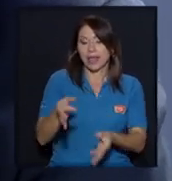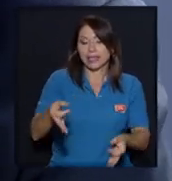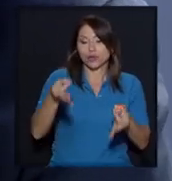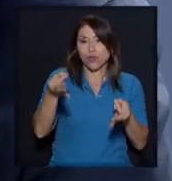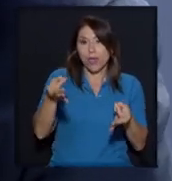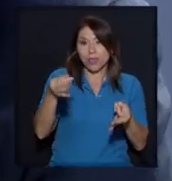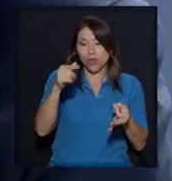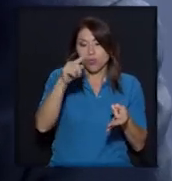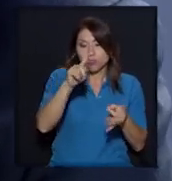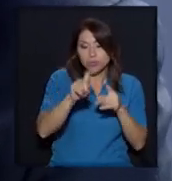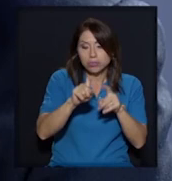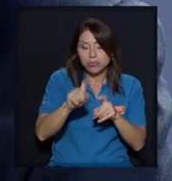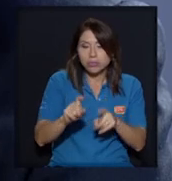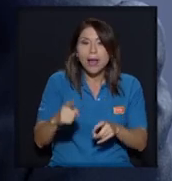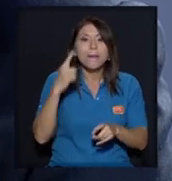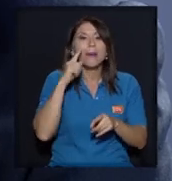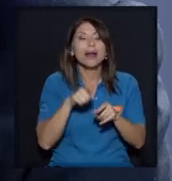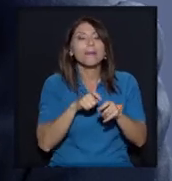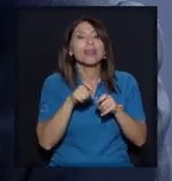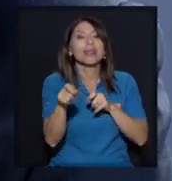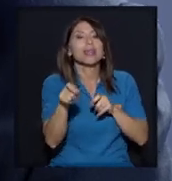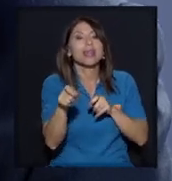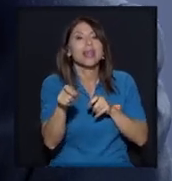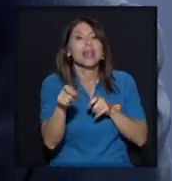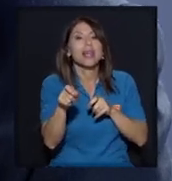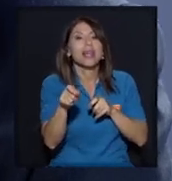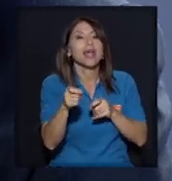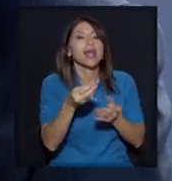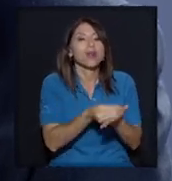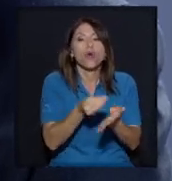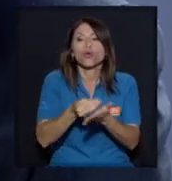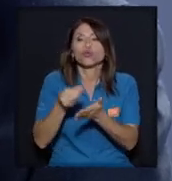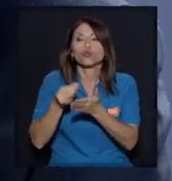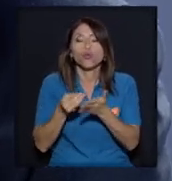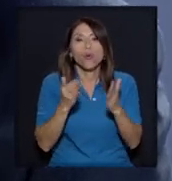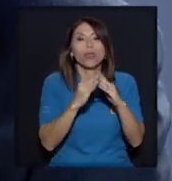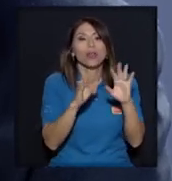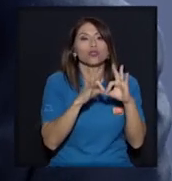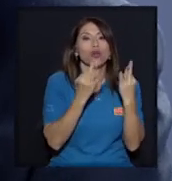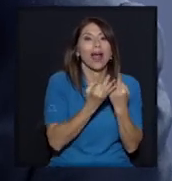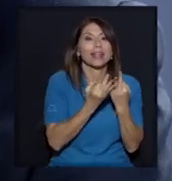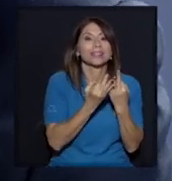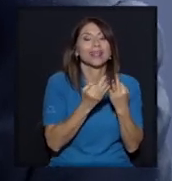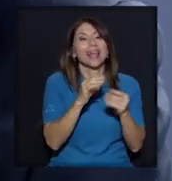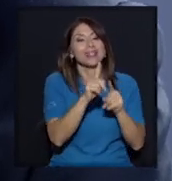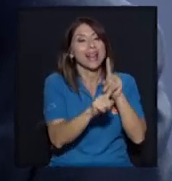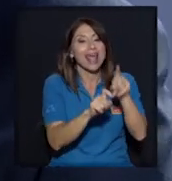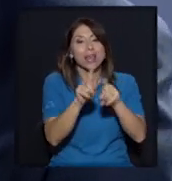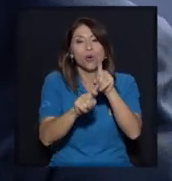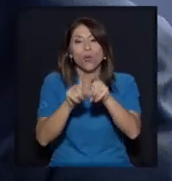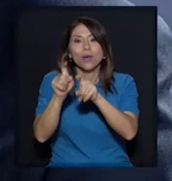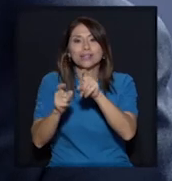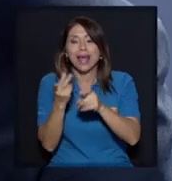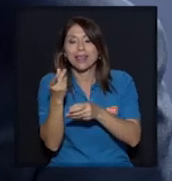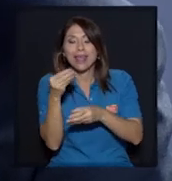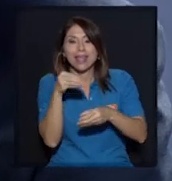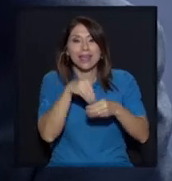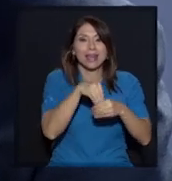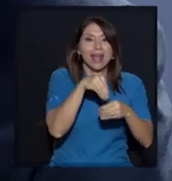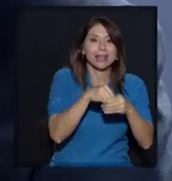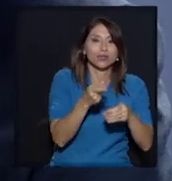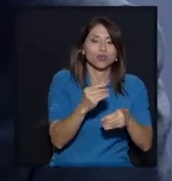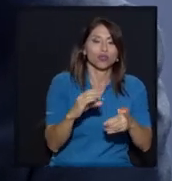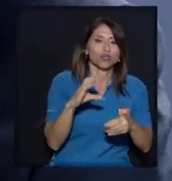consumo de los hogares es la encuesta de ingresos y gastos de los hogares, que en otros países se le llama encuesta